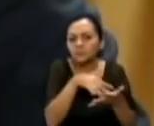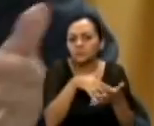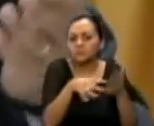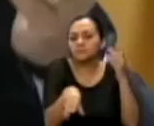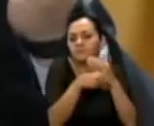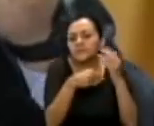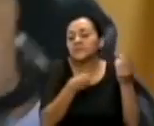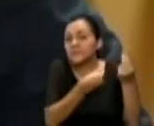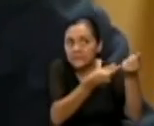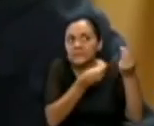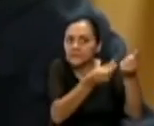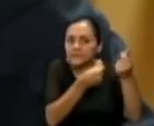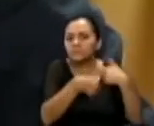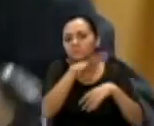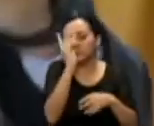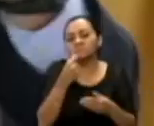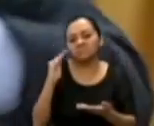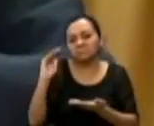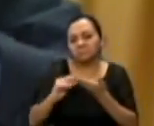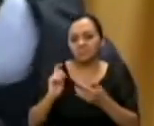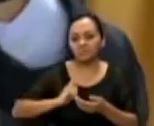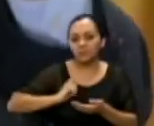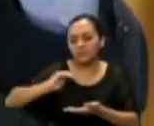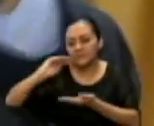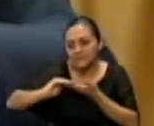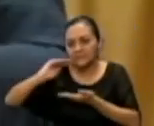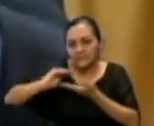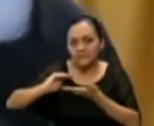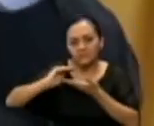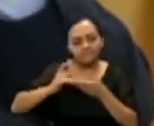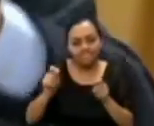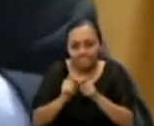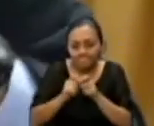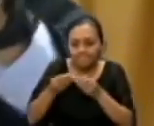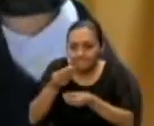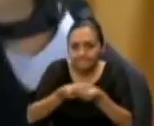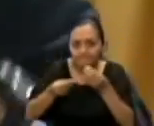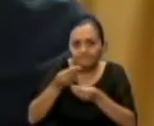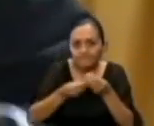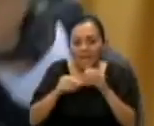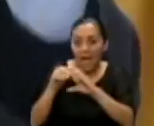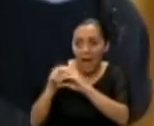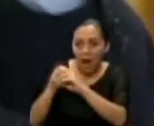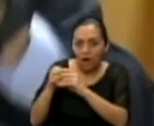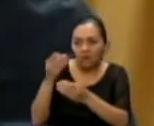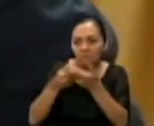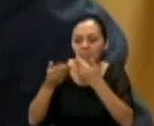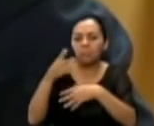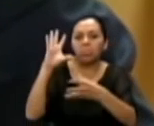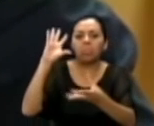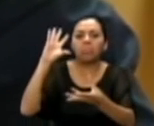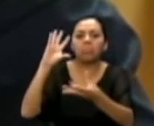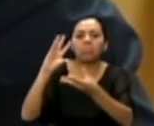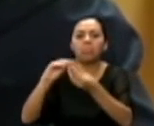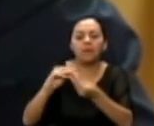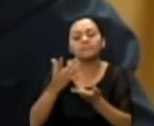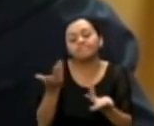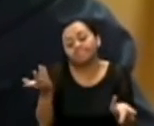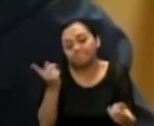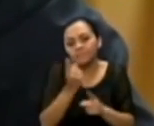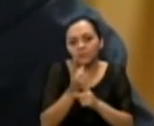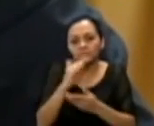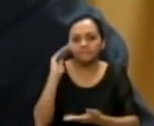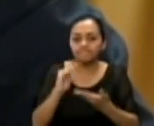entonces y así es que hemos ido comiendo nos ciertos ahorros etcétera y por eso el patrimonio